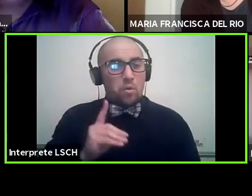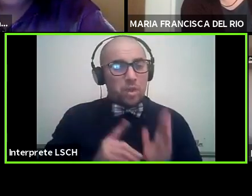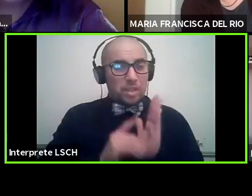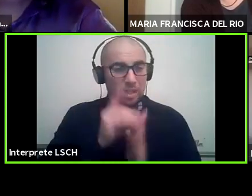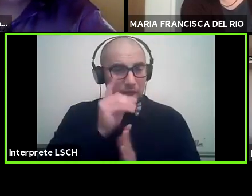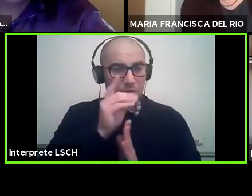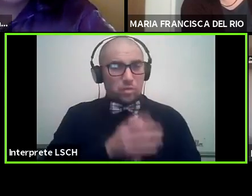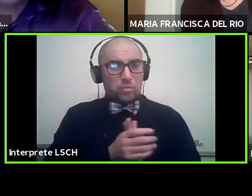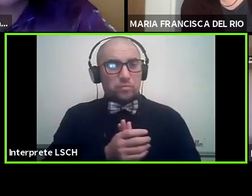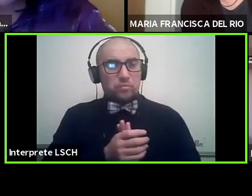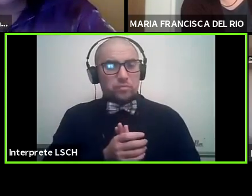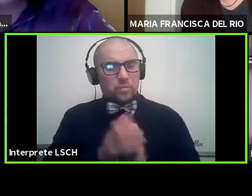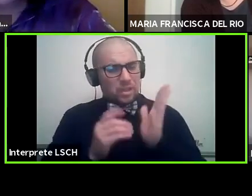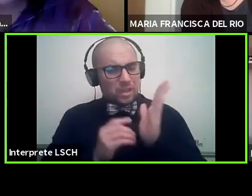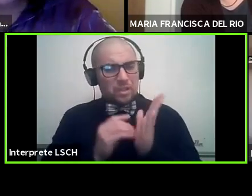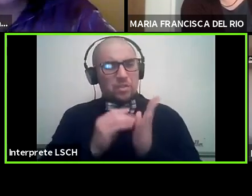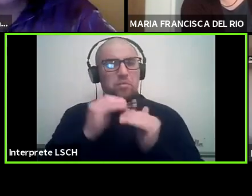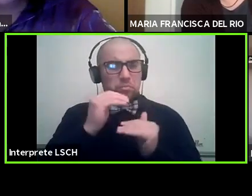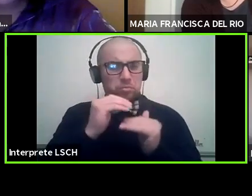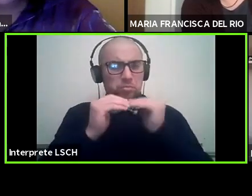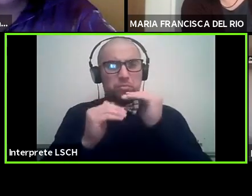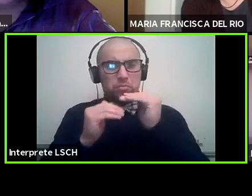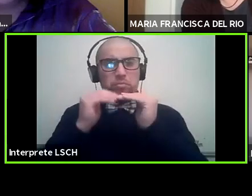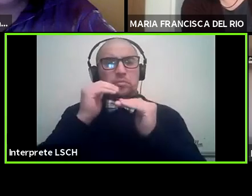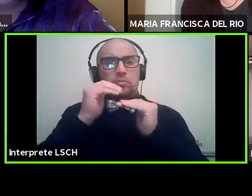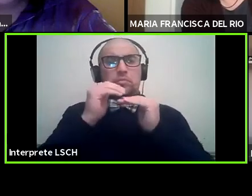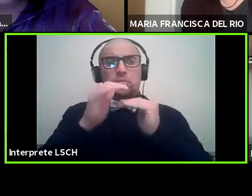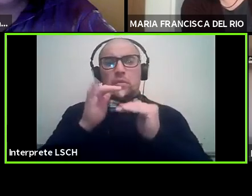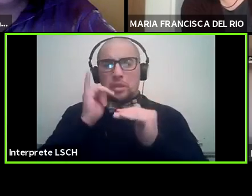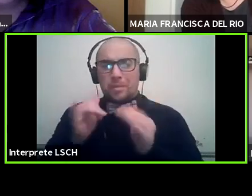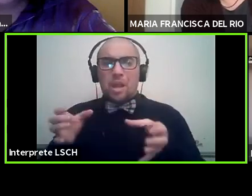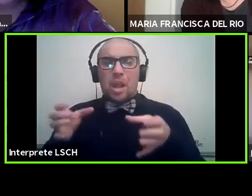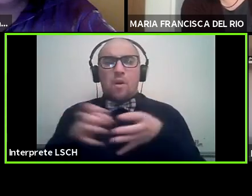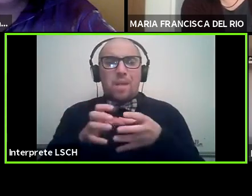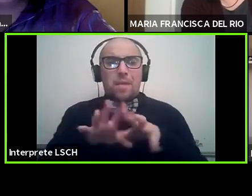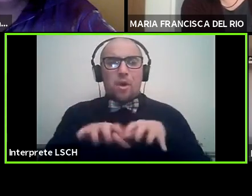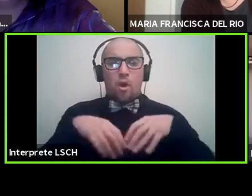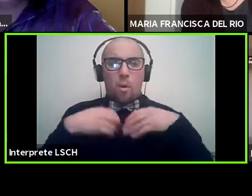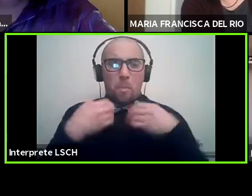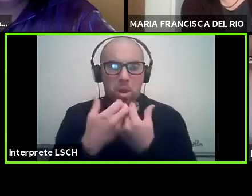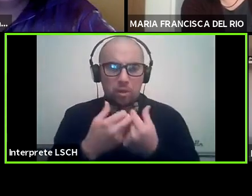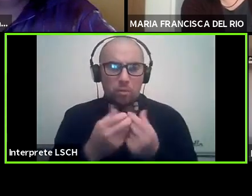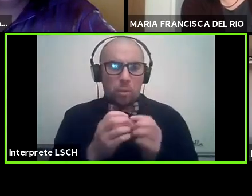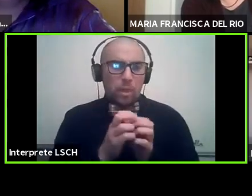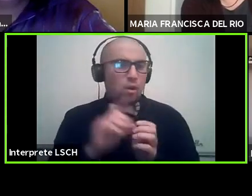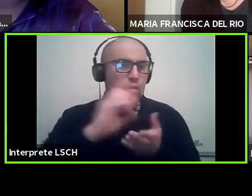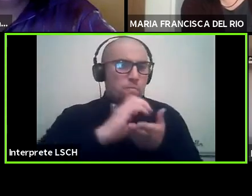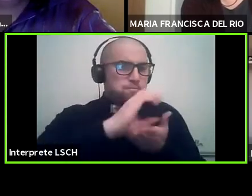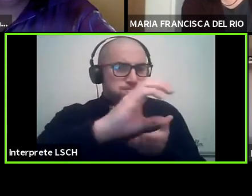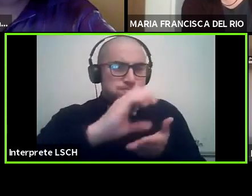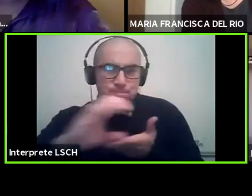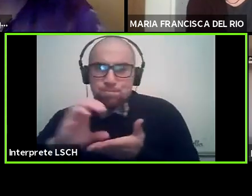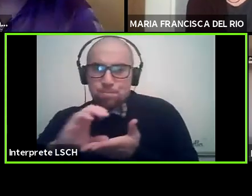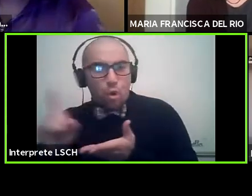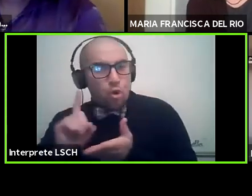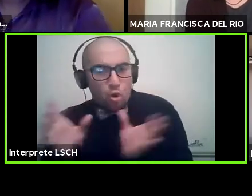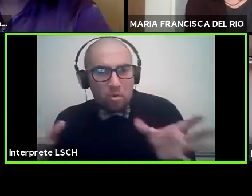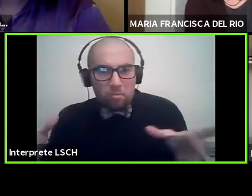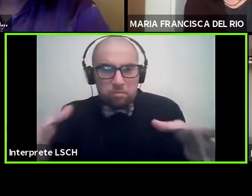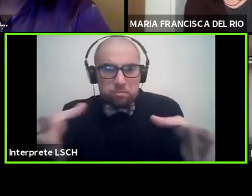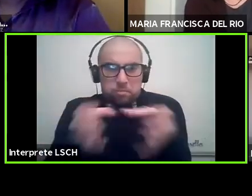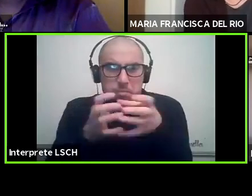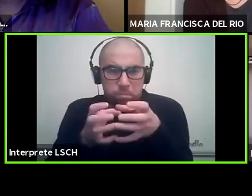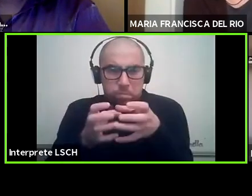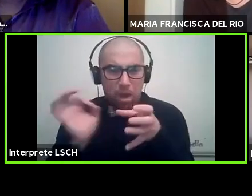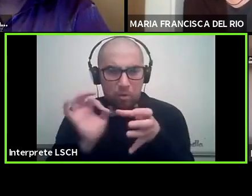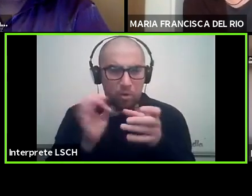fue realizando en todo momento con el equipo completo. Cada reunión era de un equipo multidisciplinario, por